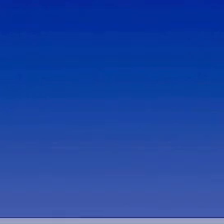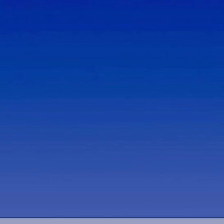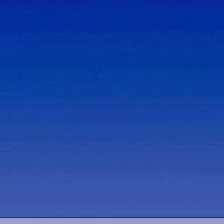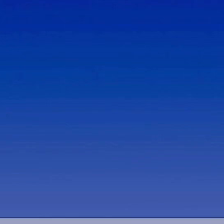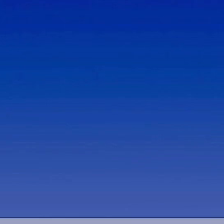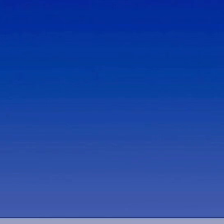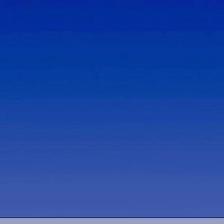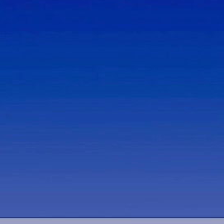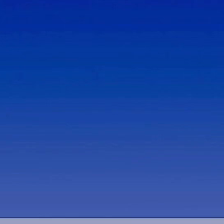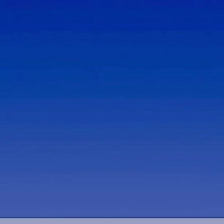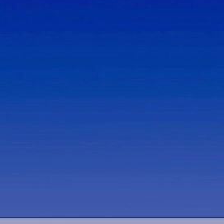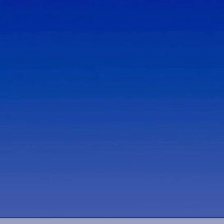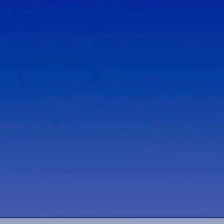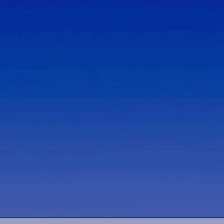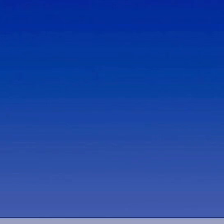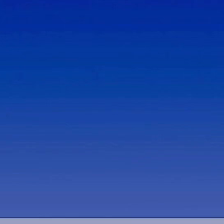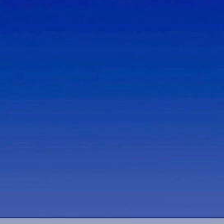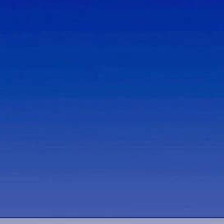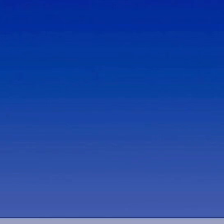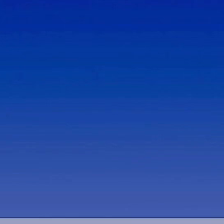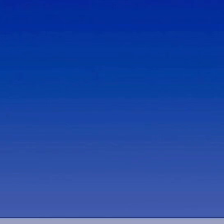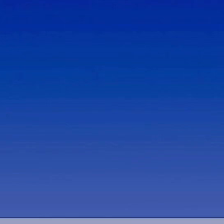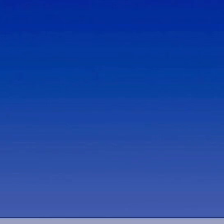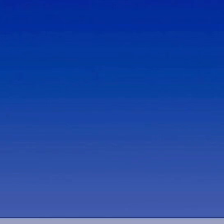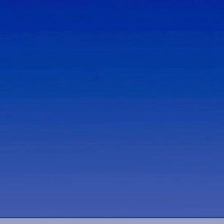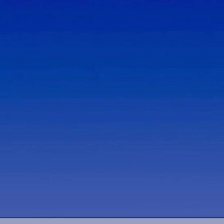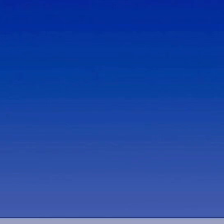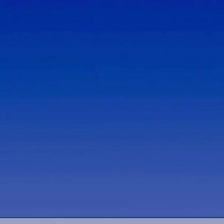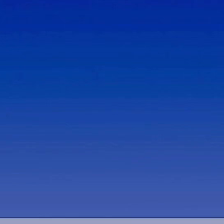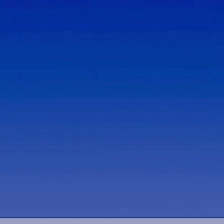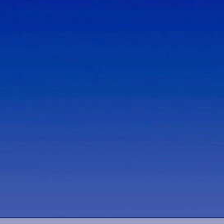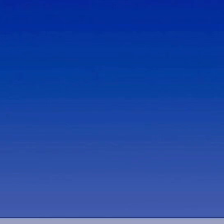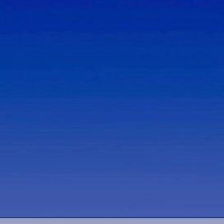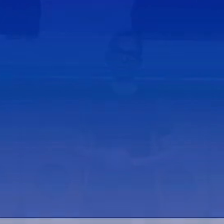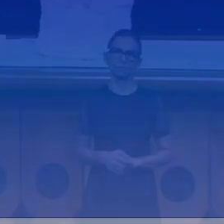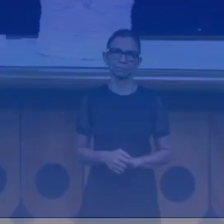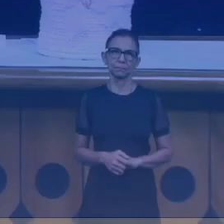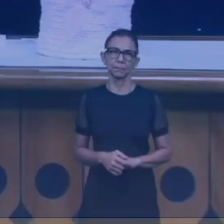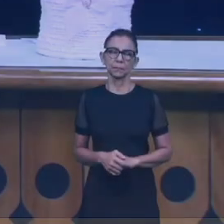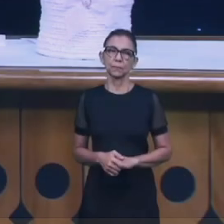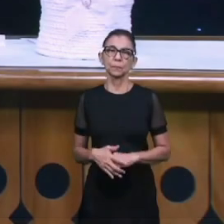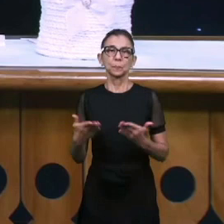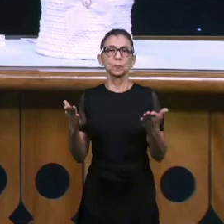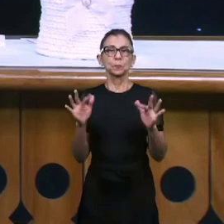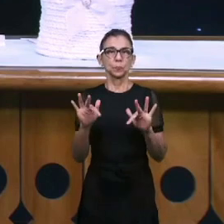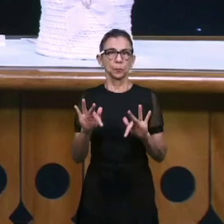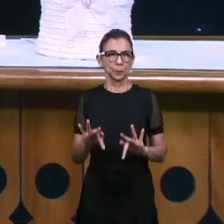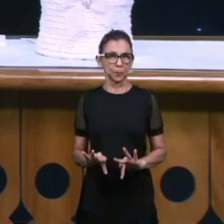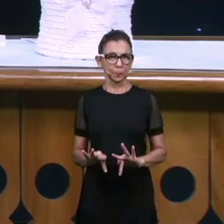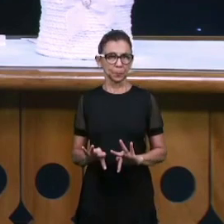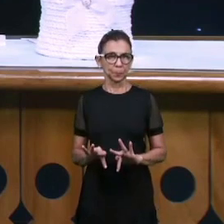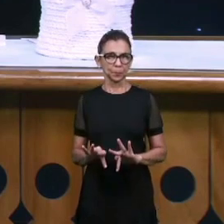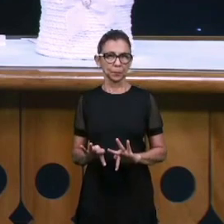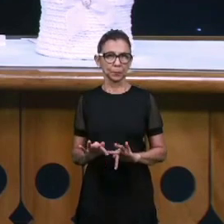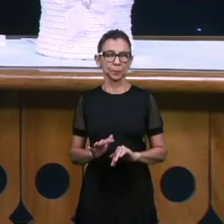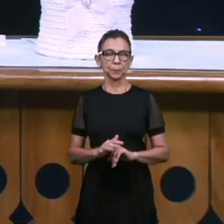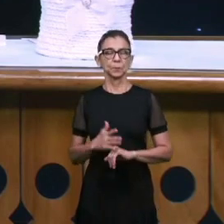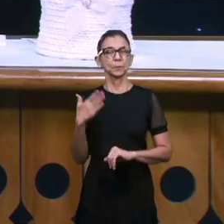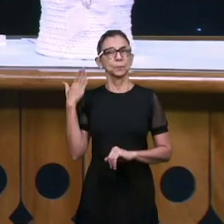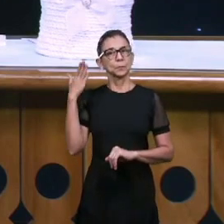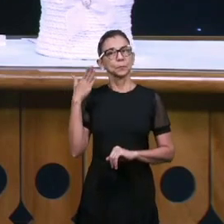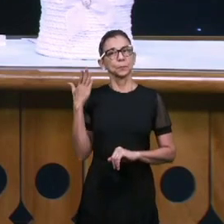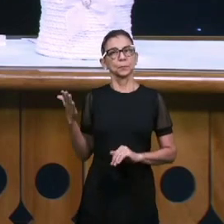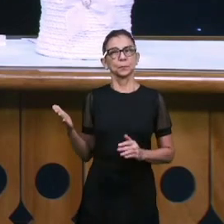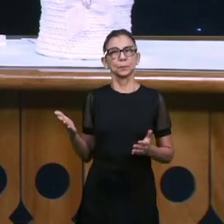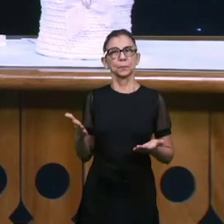estará contigo en donde quiera que vayas. Así, mis hermanos, hemos terminado nuestra palabra.